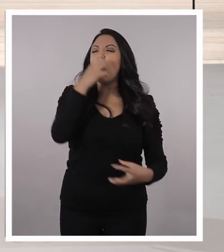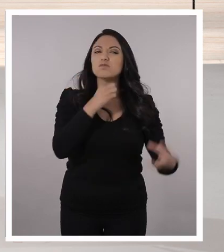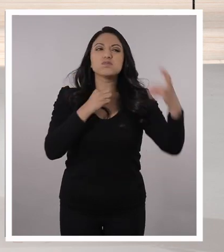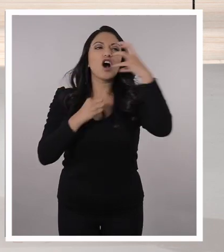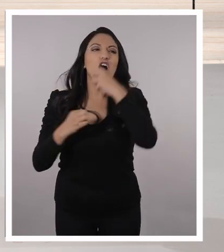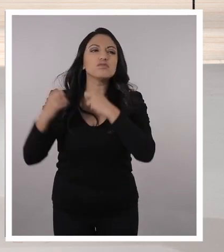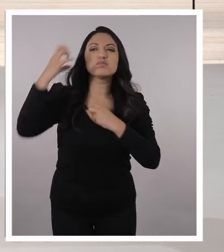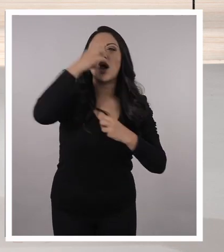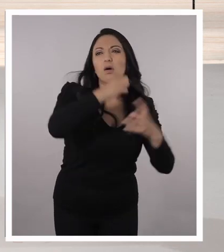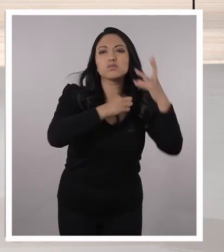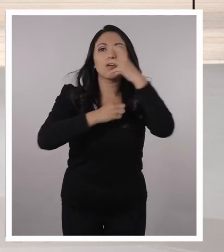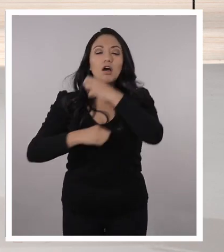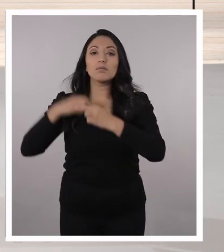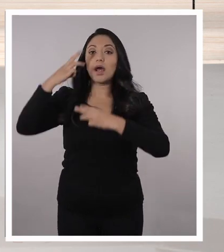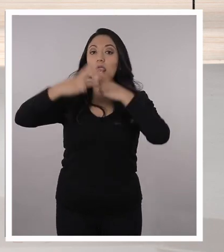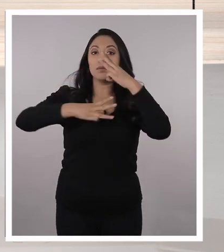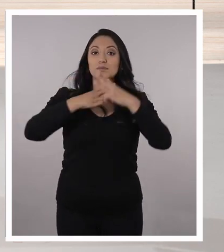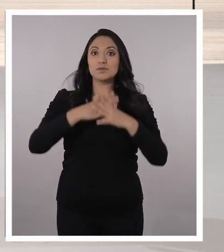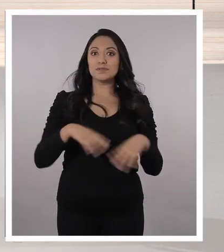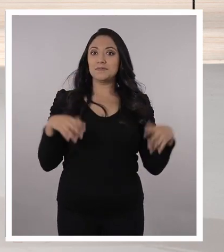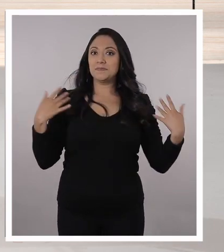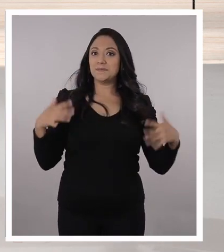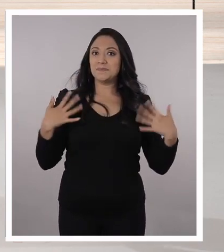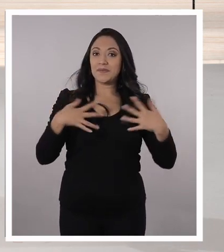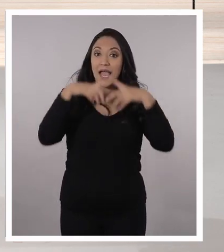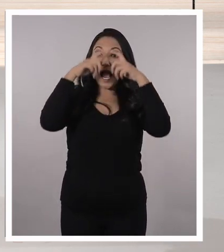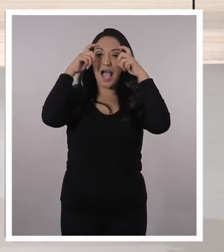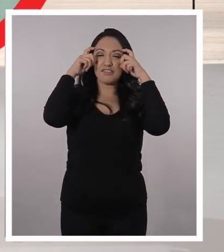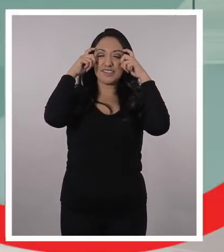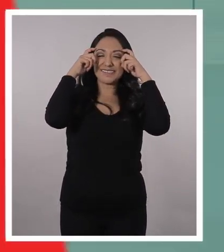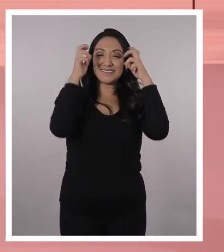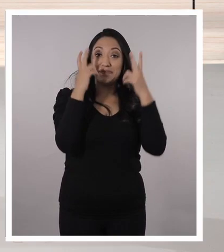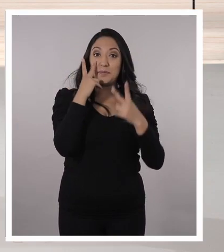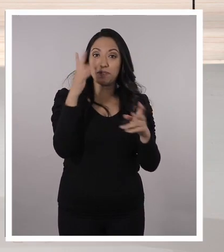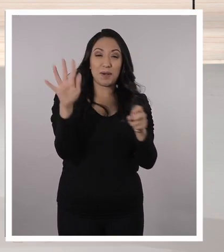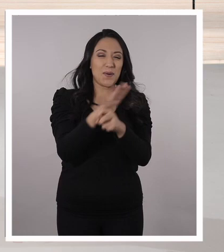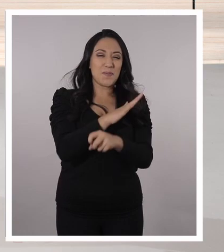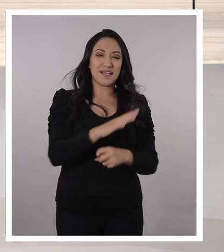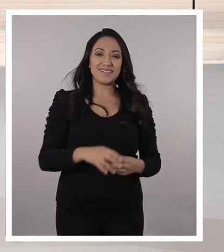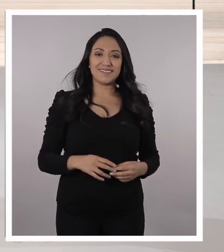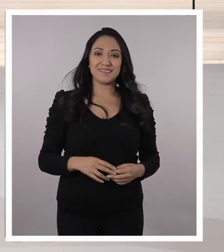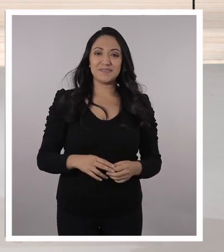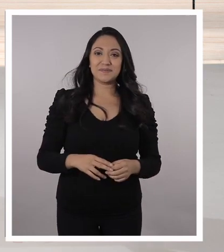en la Tierra. Pero, ¿y si nos ponemos las gafas ya? Observemos lo completo.